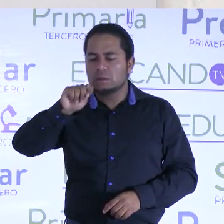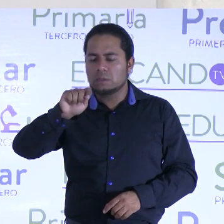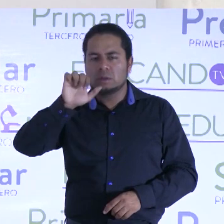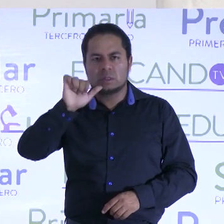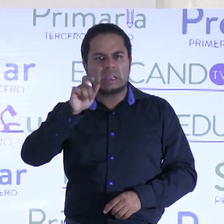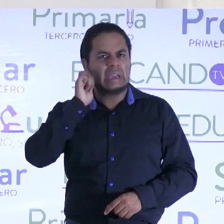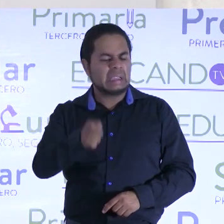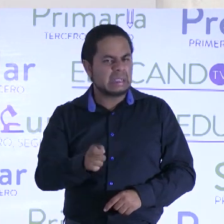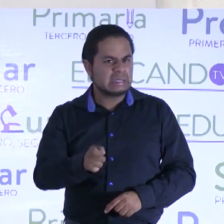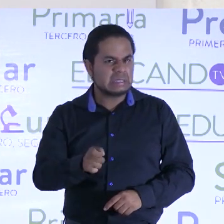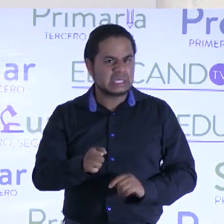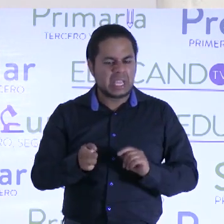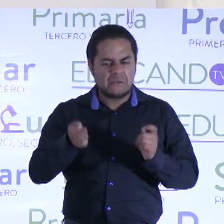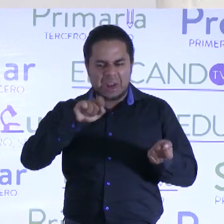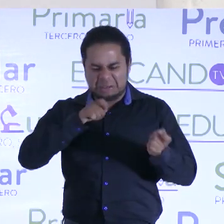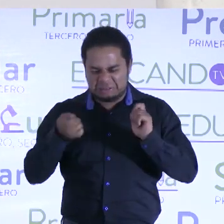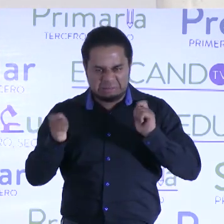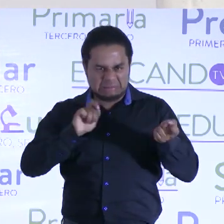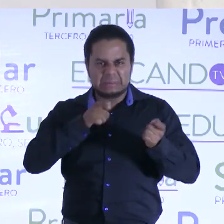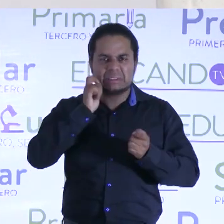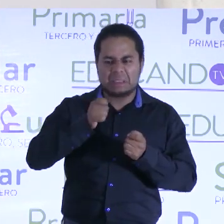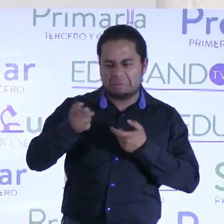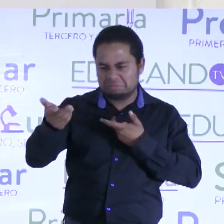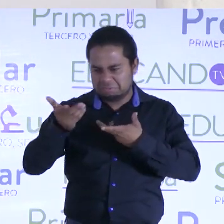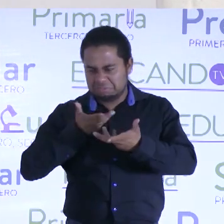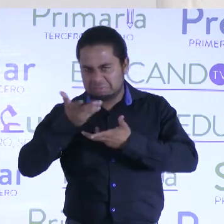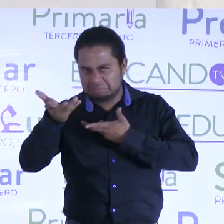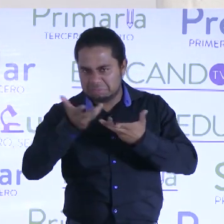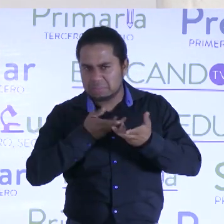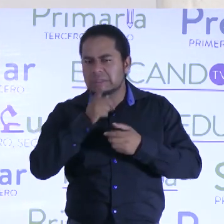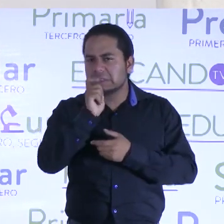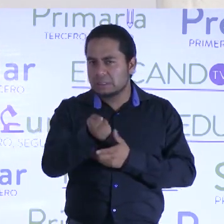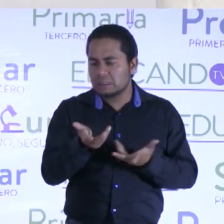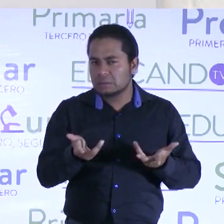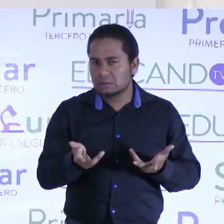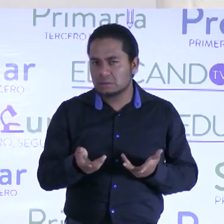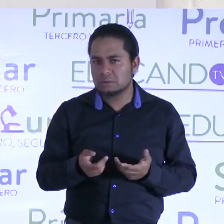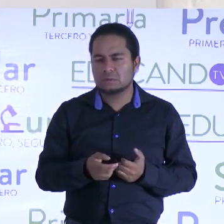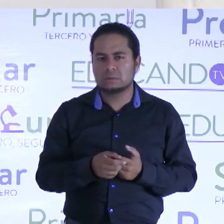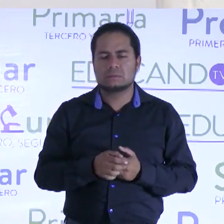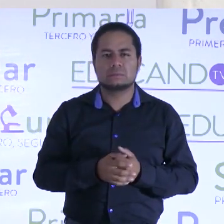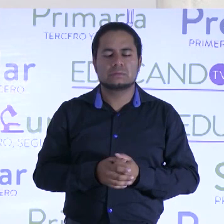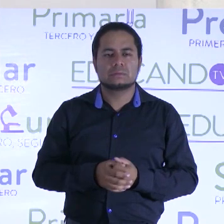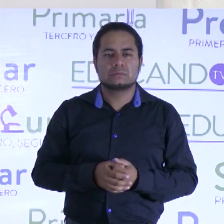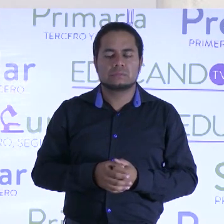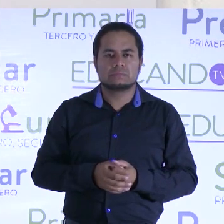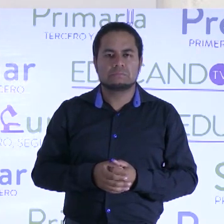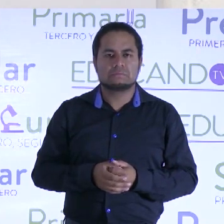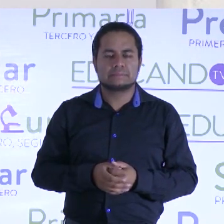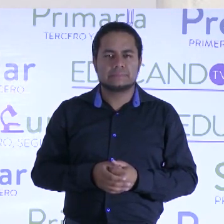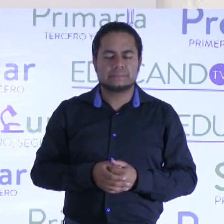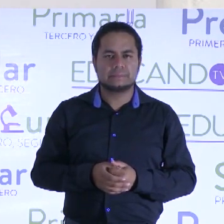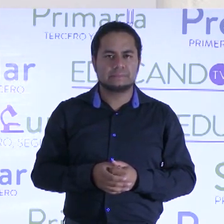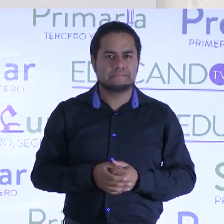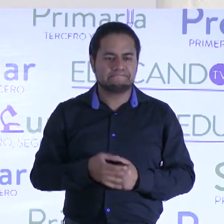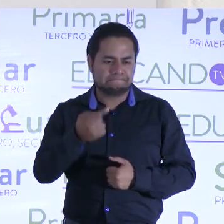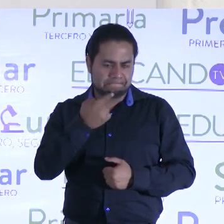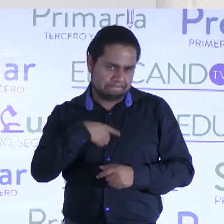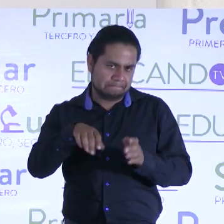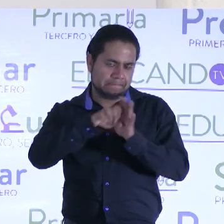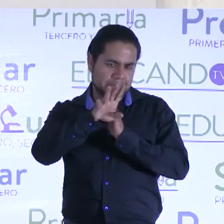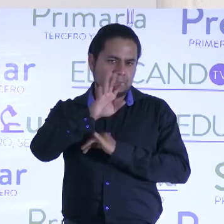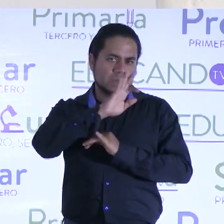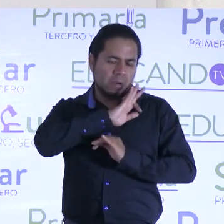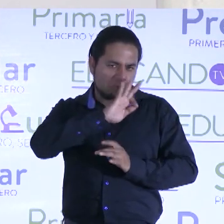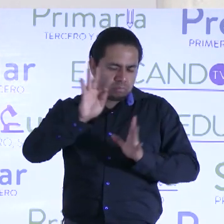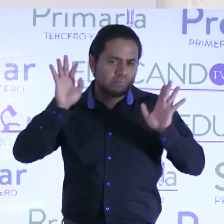flexibilidad entre el entrevistador. La flexibilidad se refiere al hecho de que puede